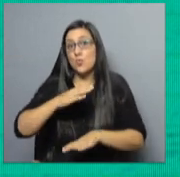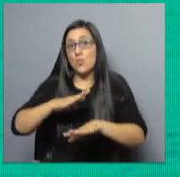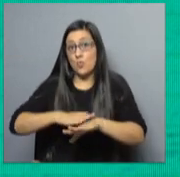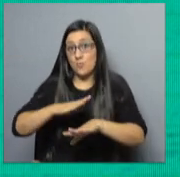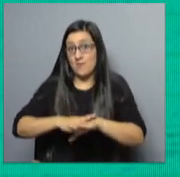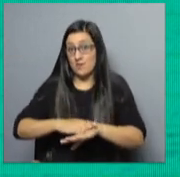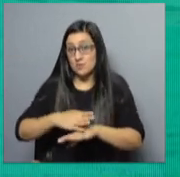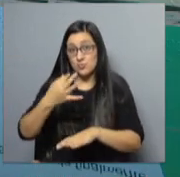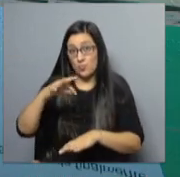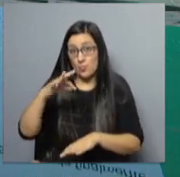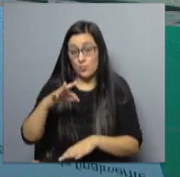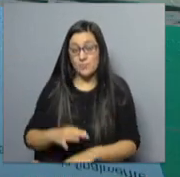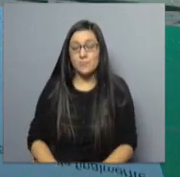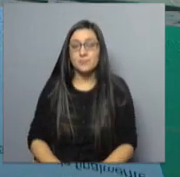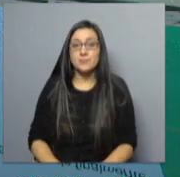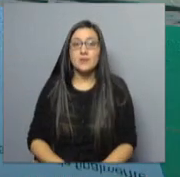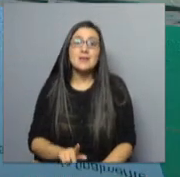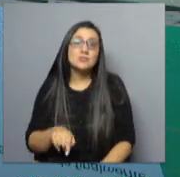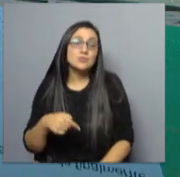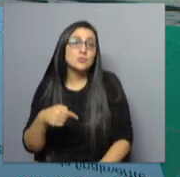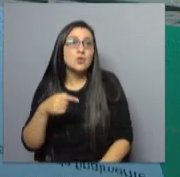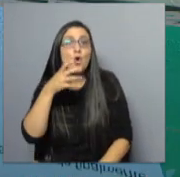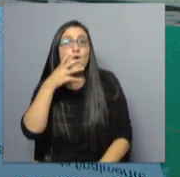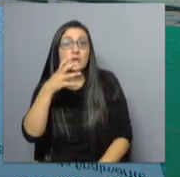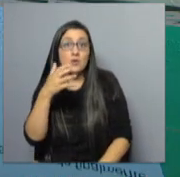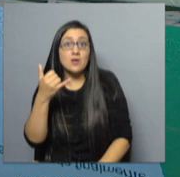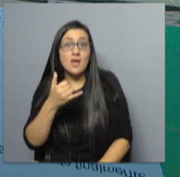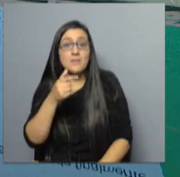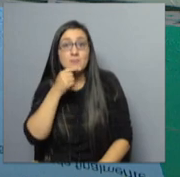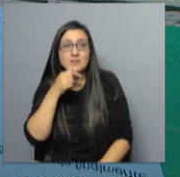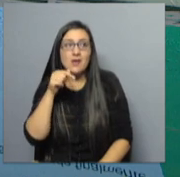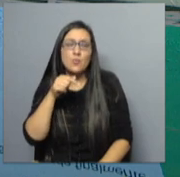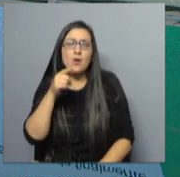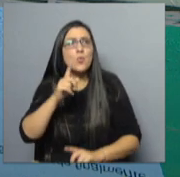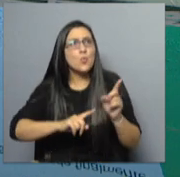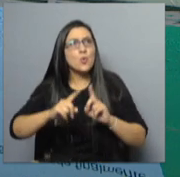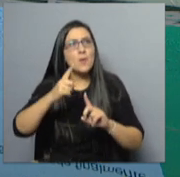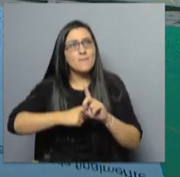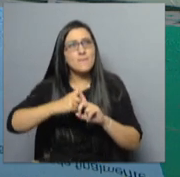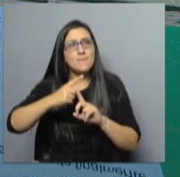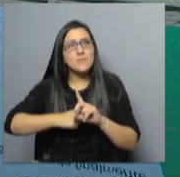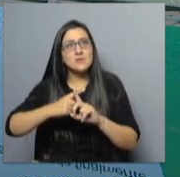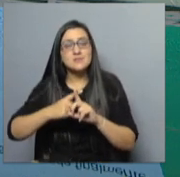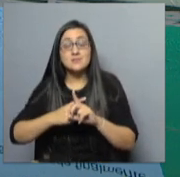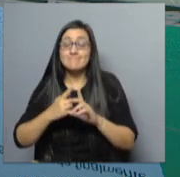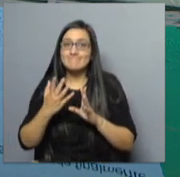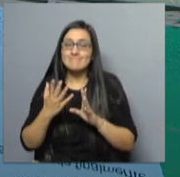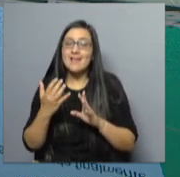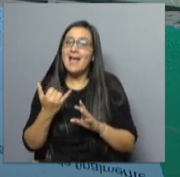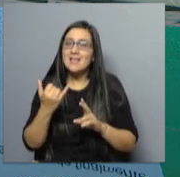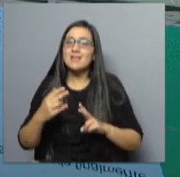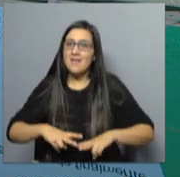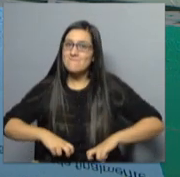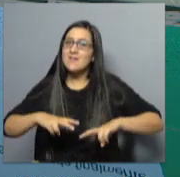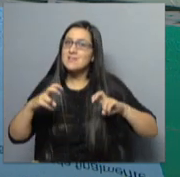es cuando digamos los riesgos que supone para la policía tuvimos ahí unos meses que en algún momento hay que investigar más por eso yo digo